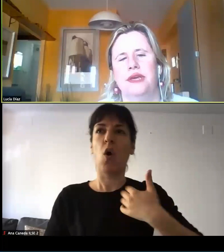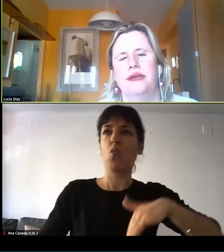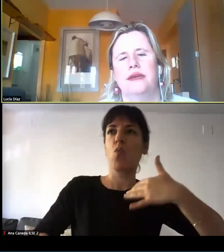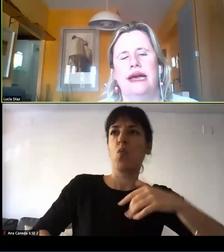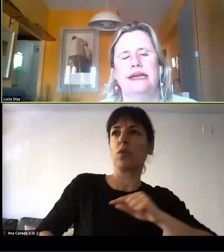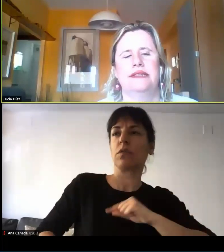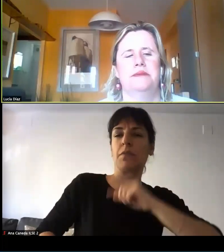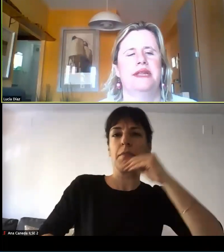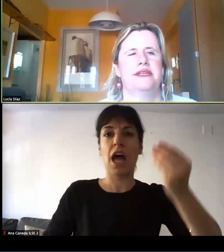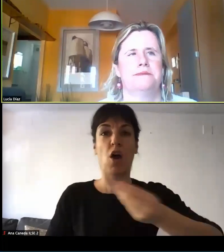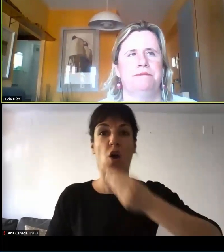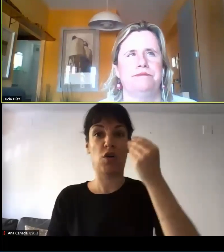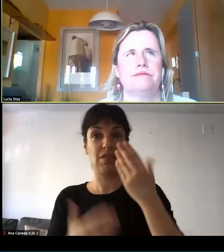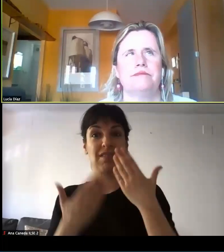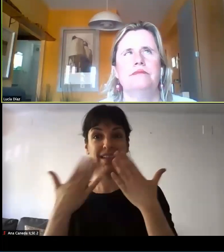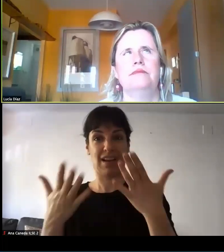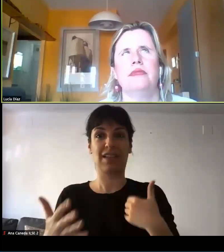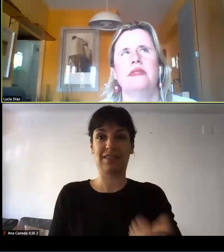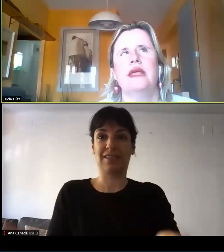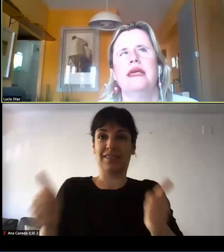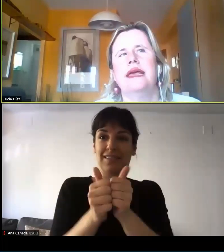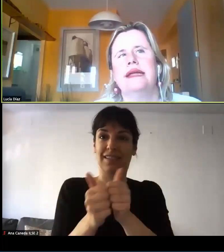tipo de actividades.